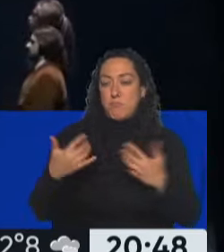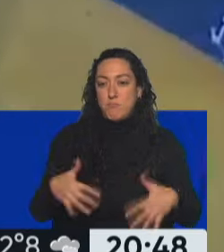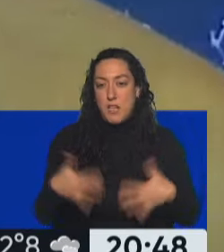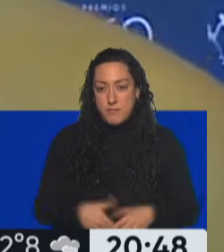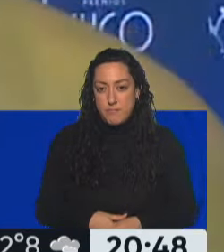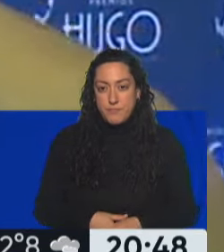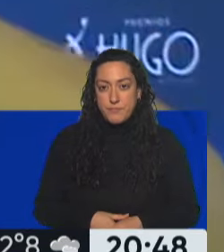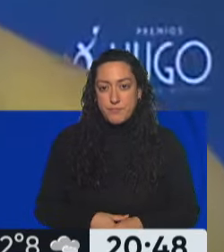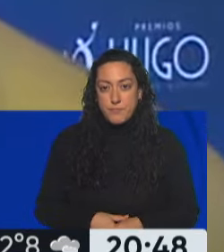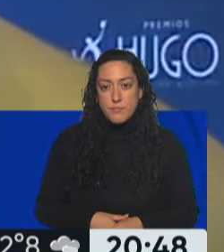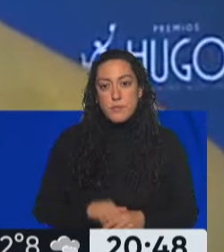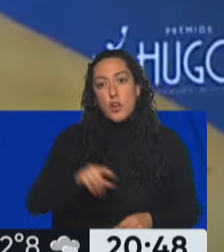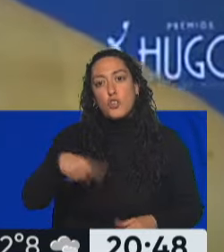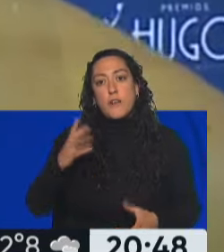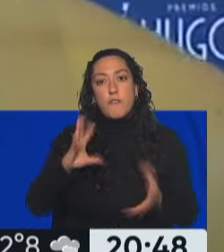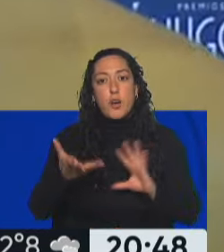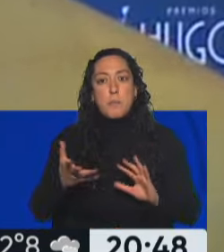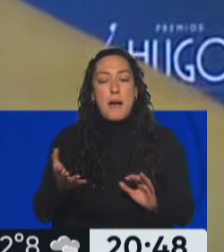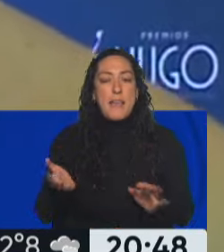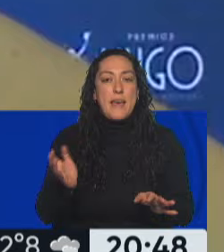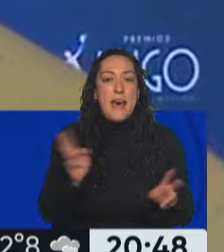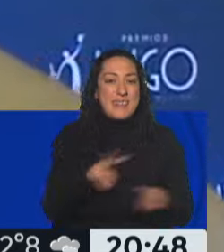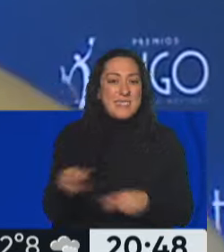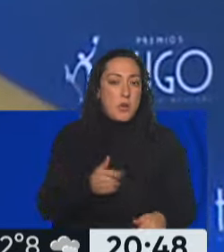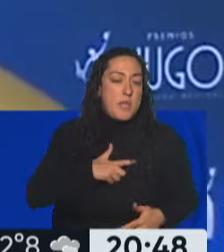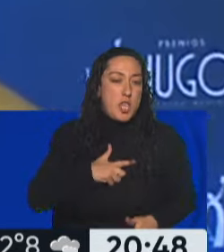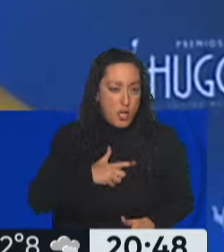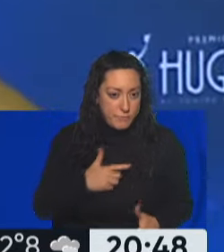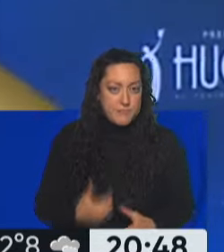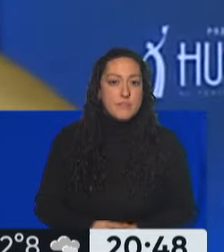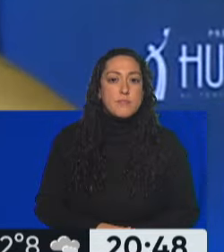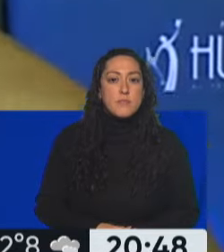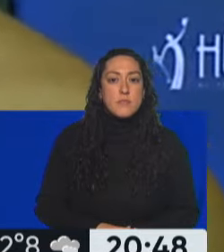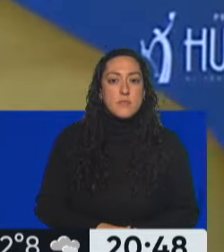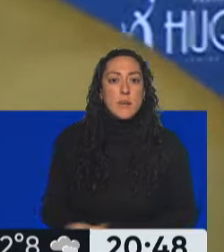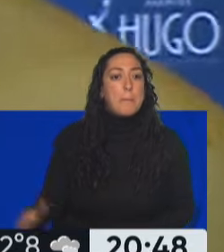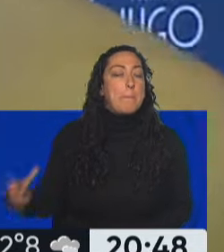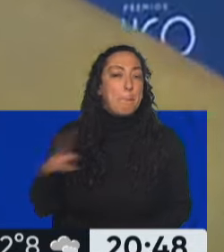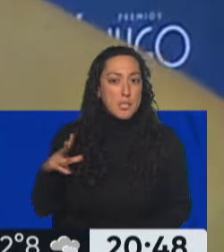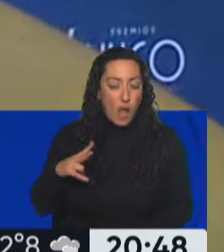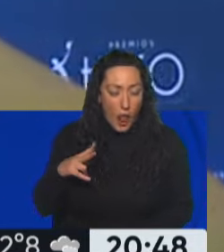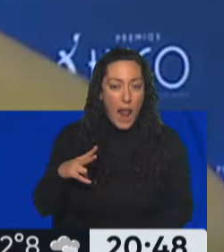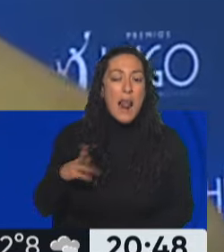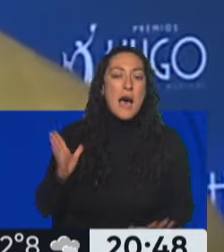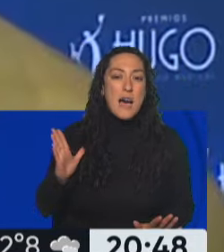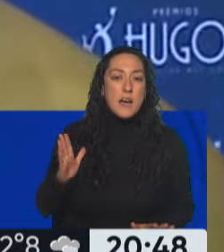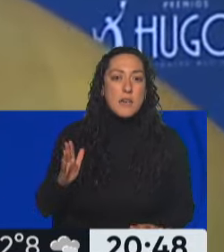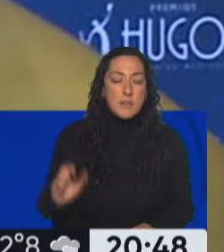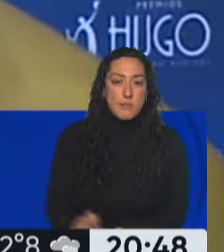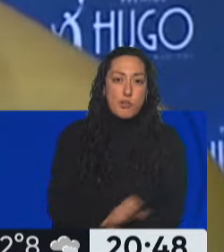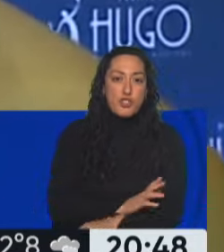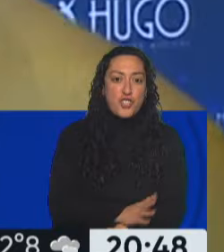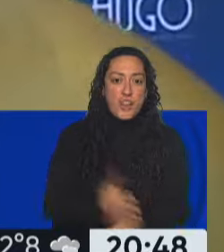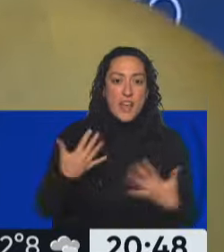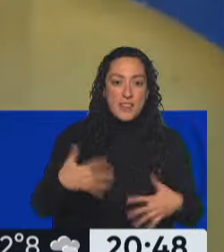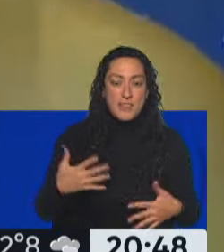mostró otra faceta artística mía. Y sobre todo, a nivel personal, fue muy movilizante lo que pasó